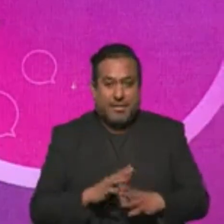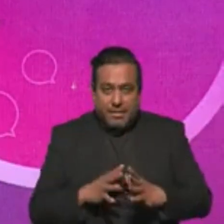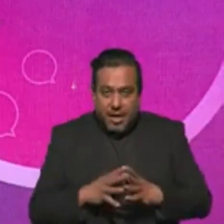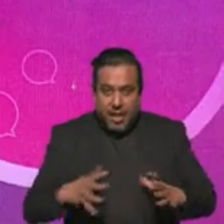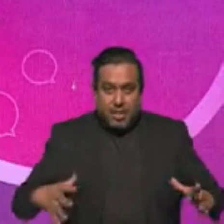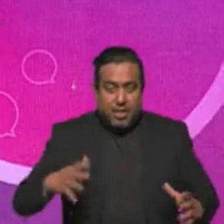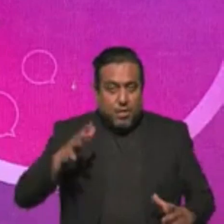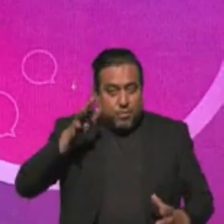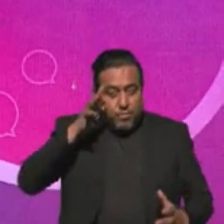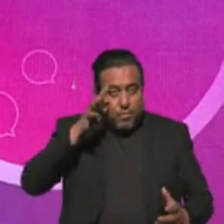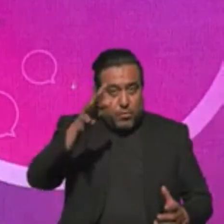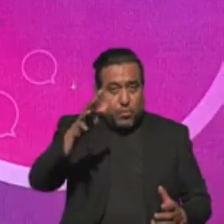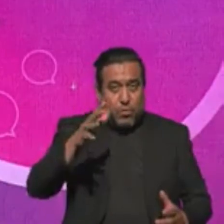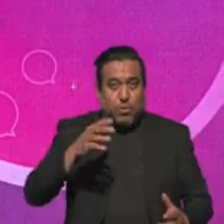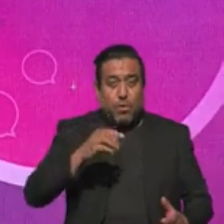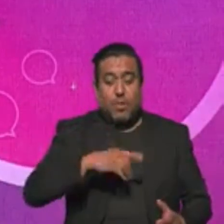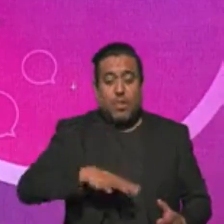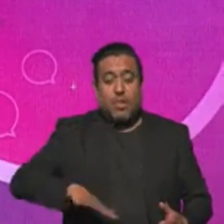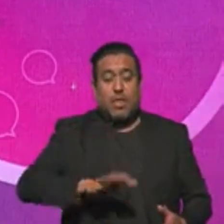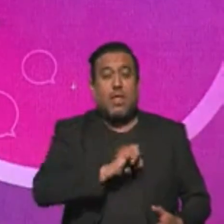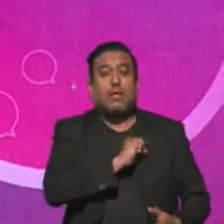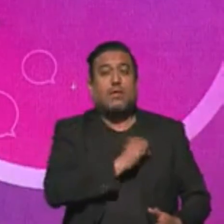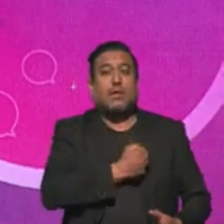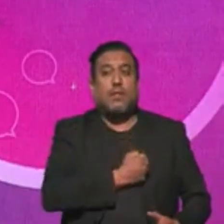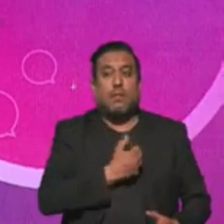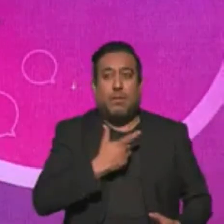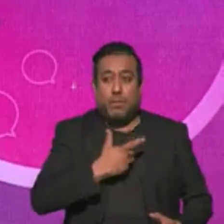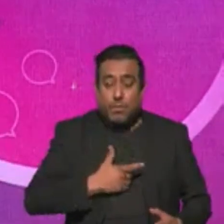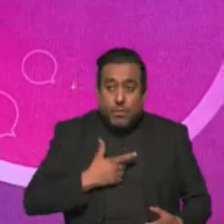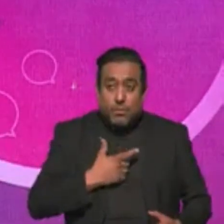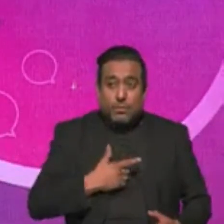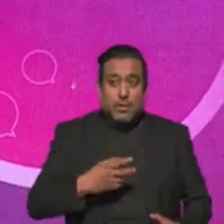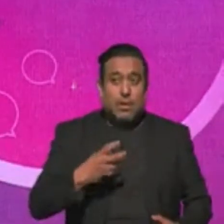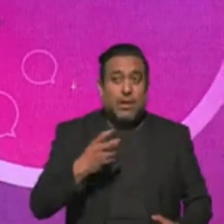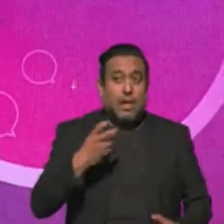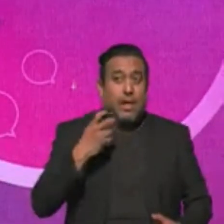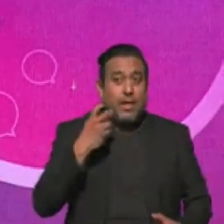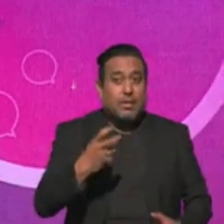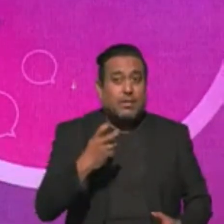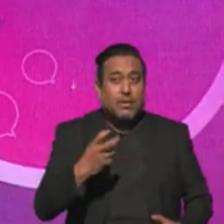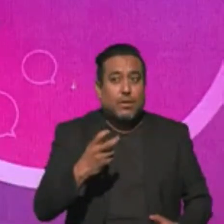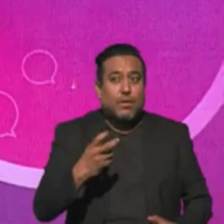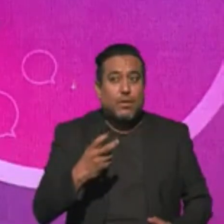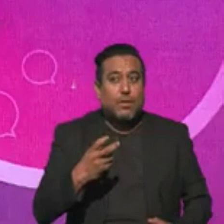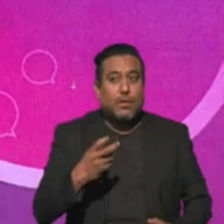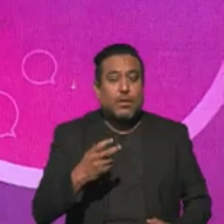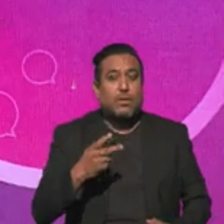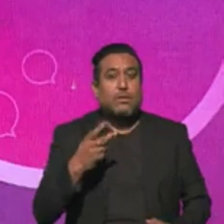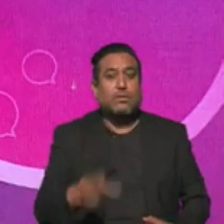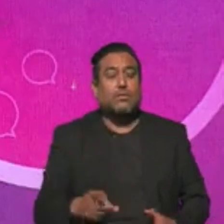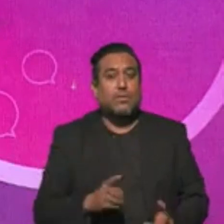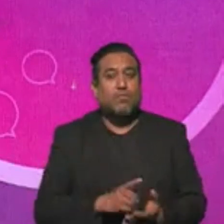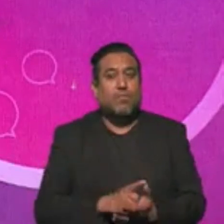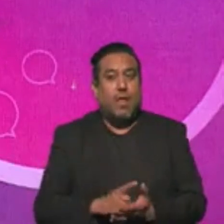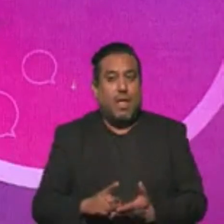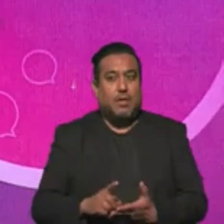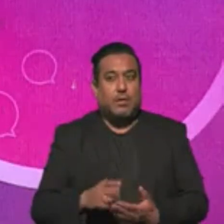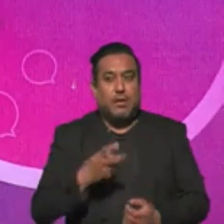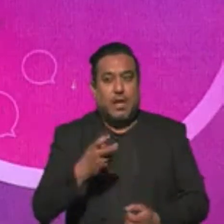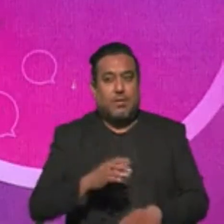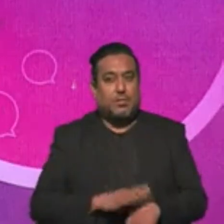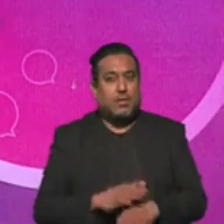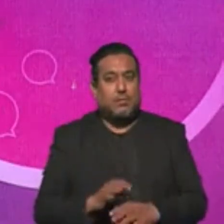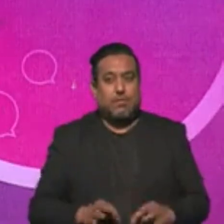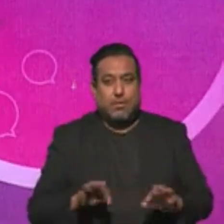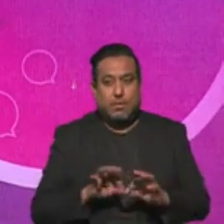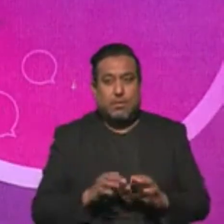futuro saludable atractivo es precisamente el estado de derecho es lo más importante que